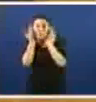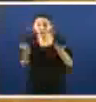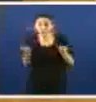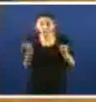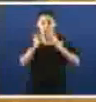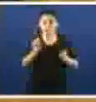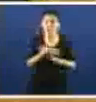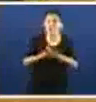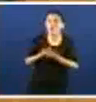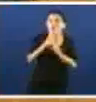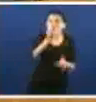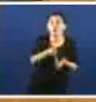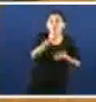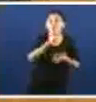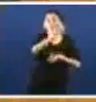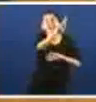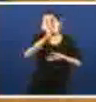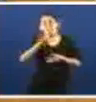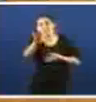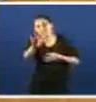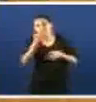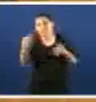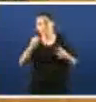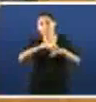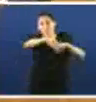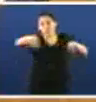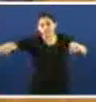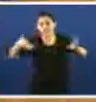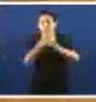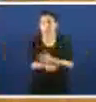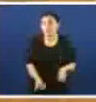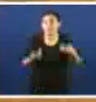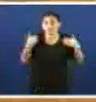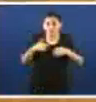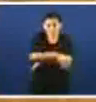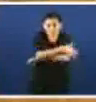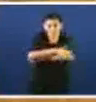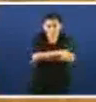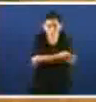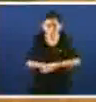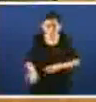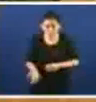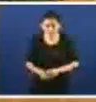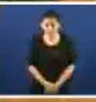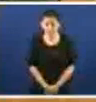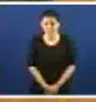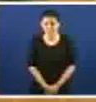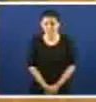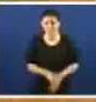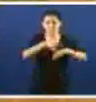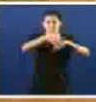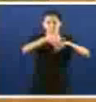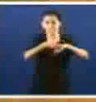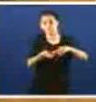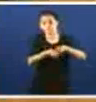ser federal, ou seña, debe ser dos Cortes do Estado, por visto federal, sí. Los federales no